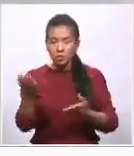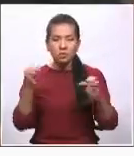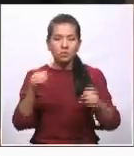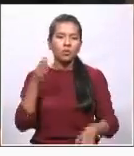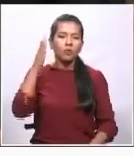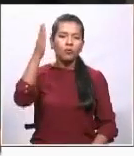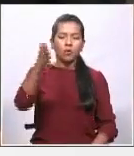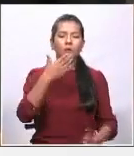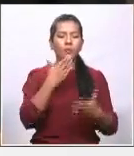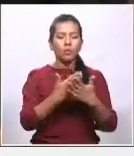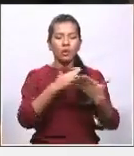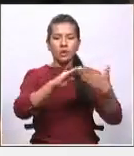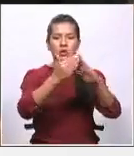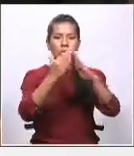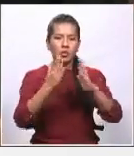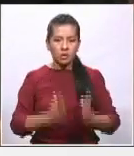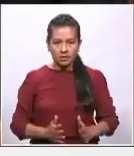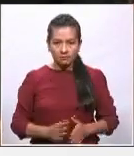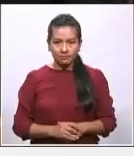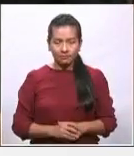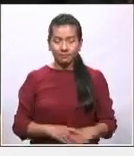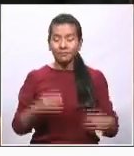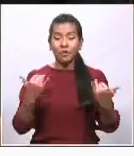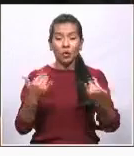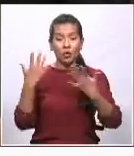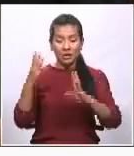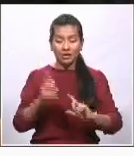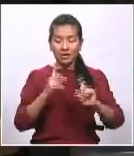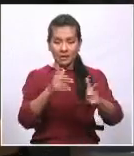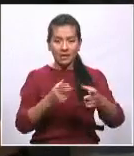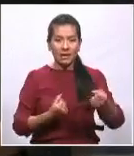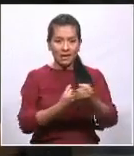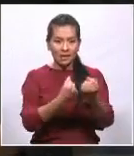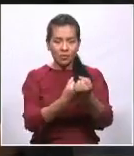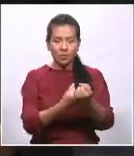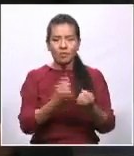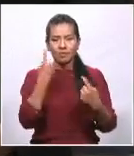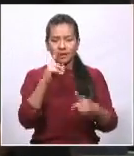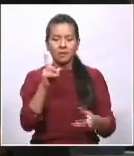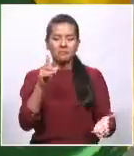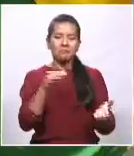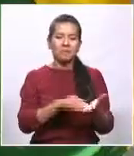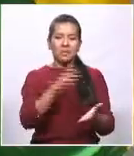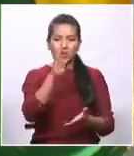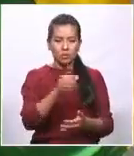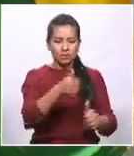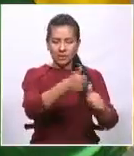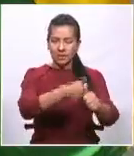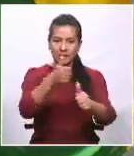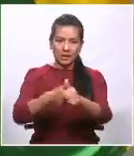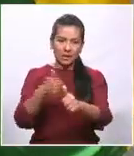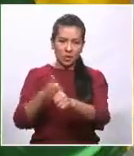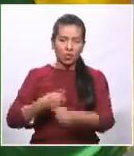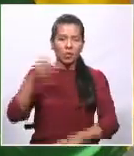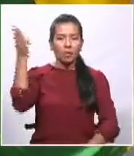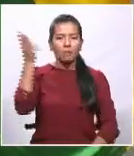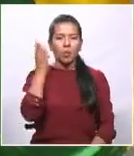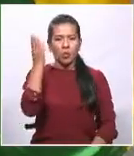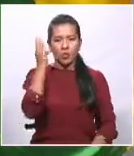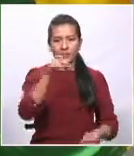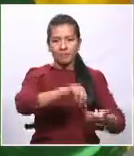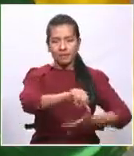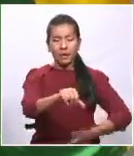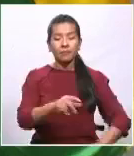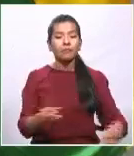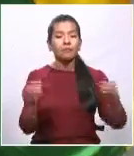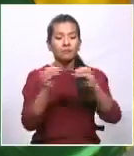bien. Los bachilleres destacados de esta gestión recibieron este incentivo consistente a un bono de 1.000 bolivianos, además